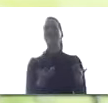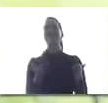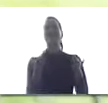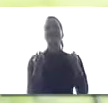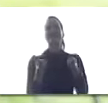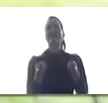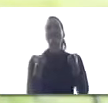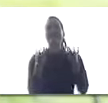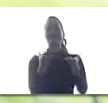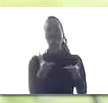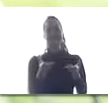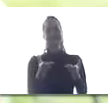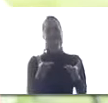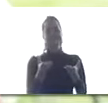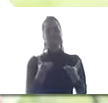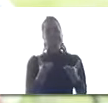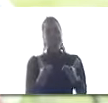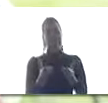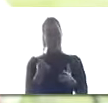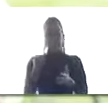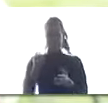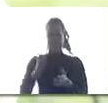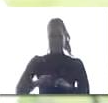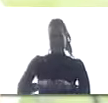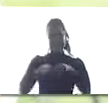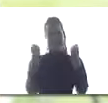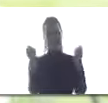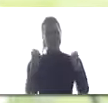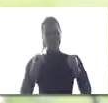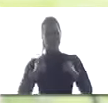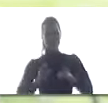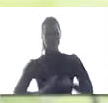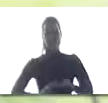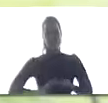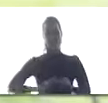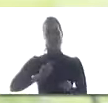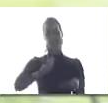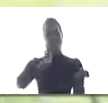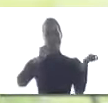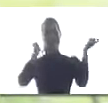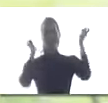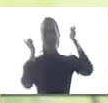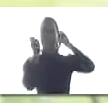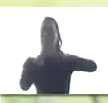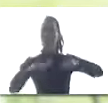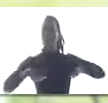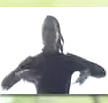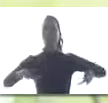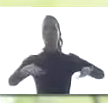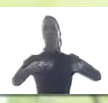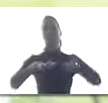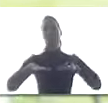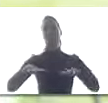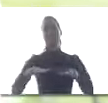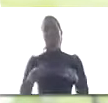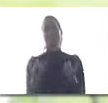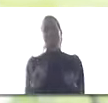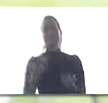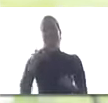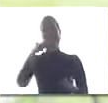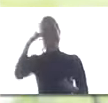para repararnos, para sanarnos, para hacer comunidad y territorio, porque esta